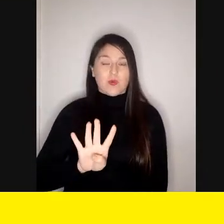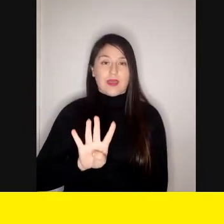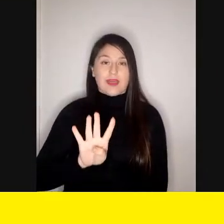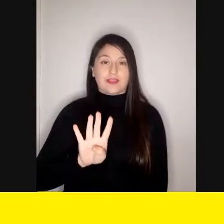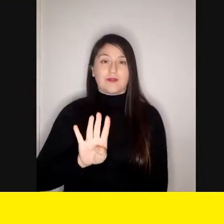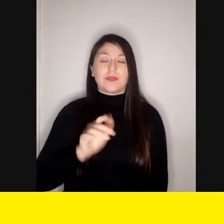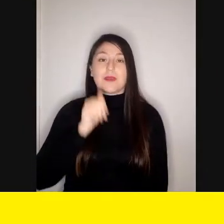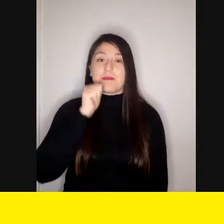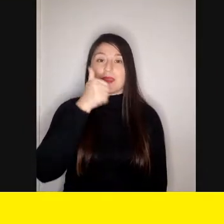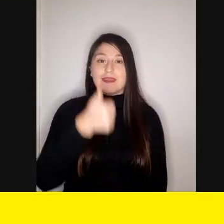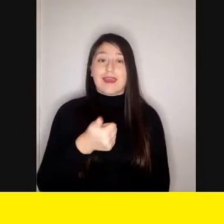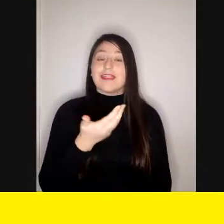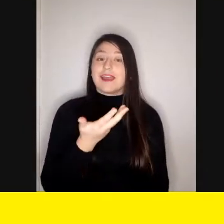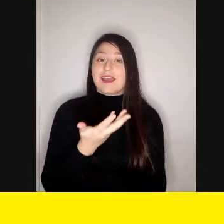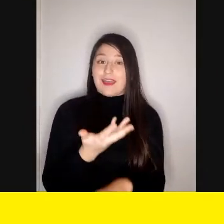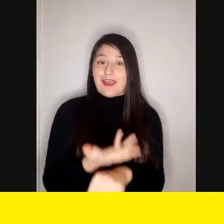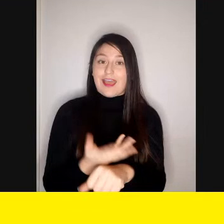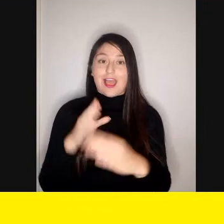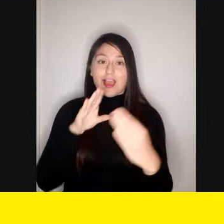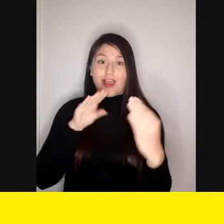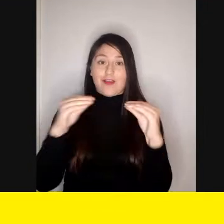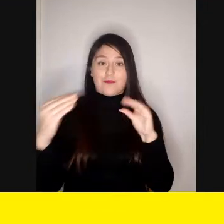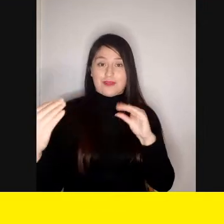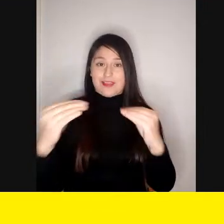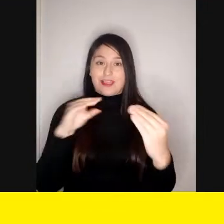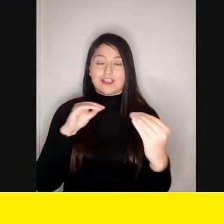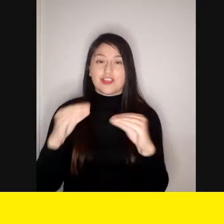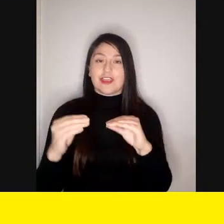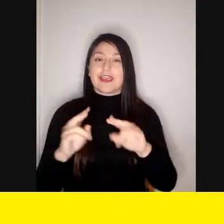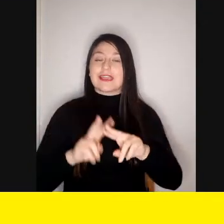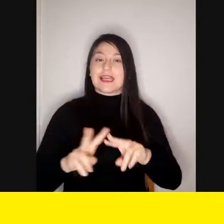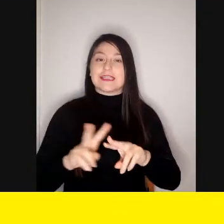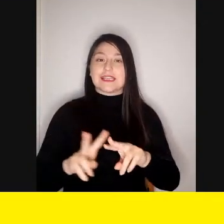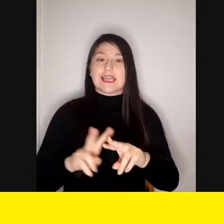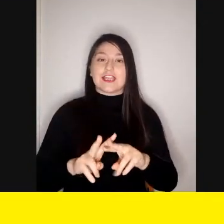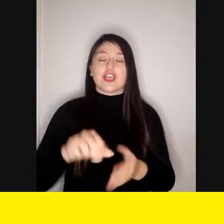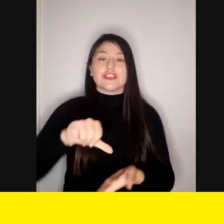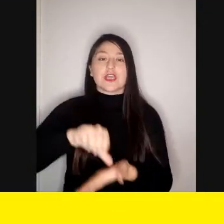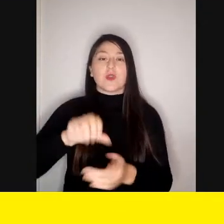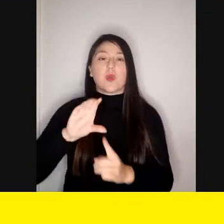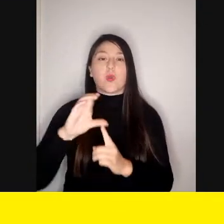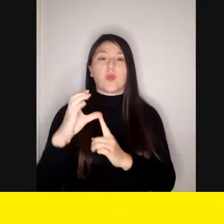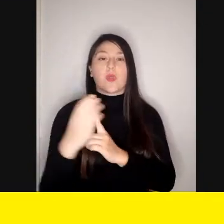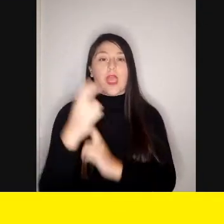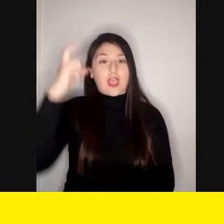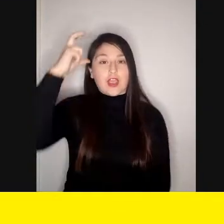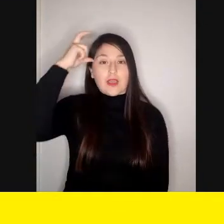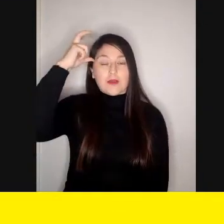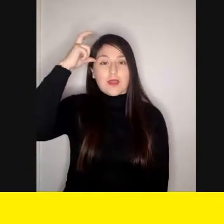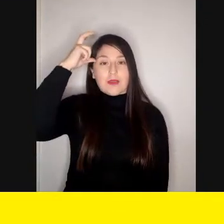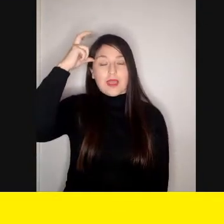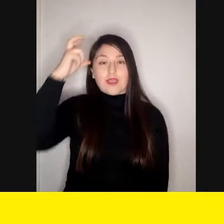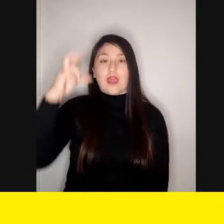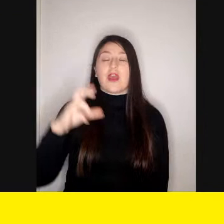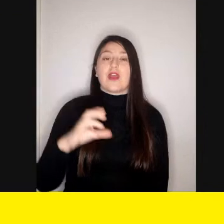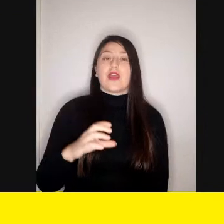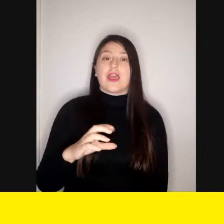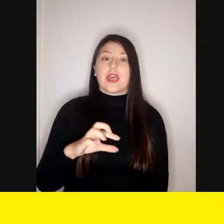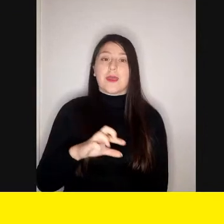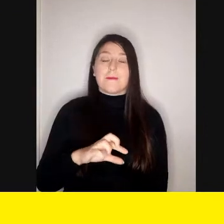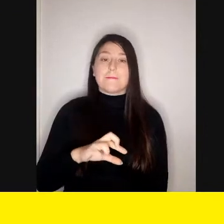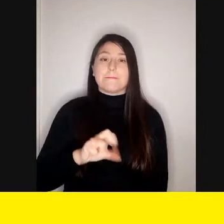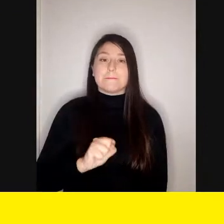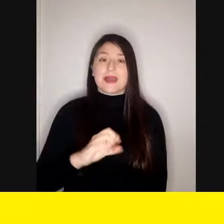diálogo que lo va a estar realizando el Centro Cultural de Coyhaique con Pachi Bustos, la directora, a las 4